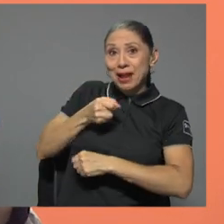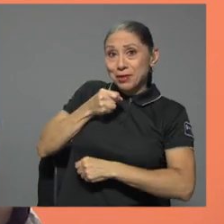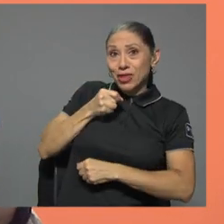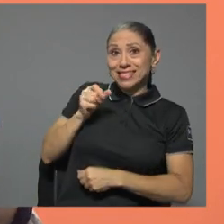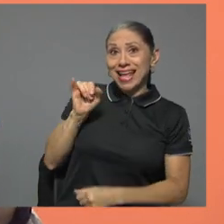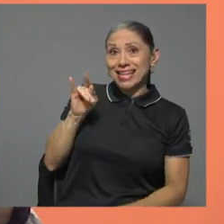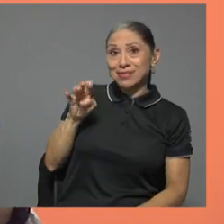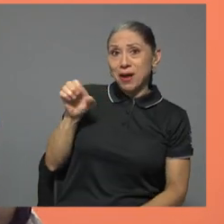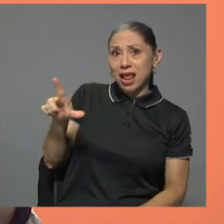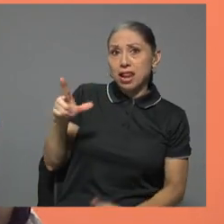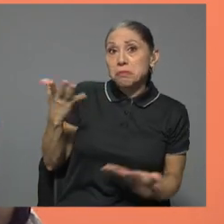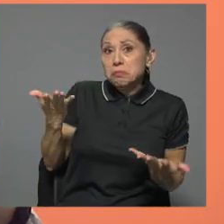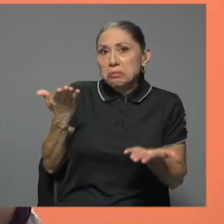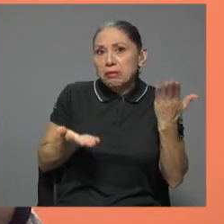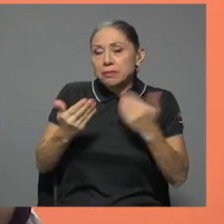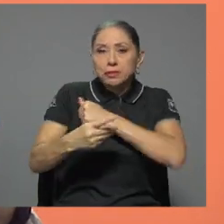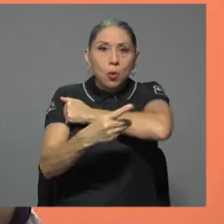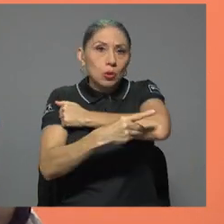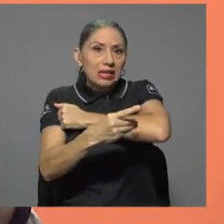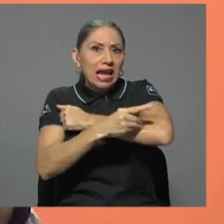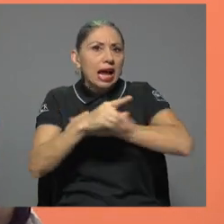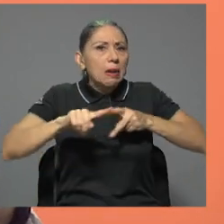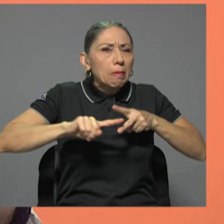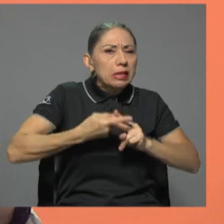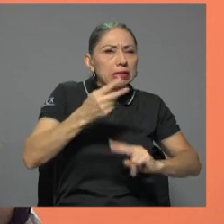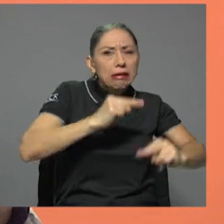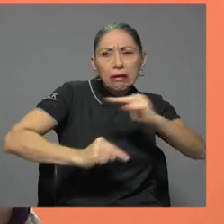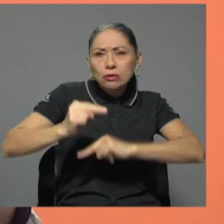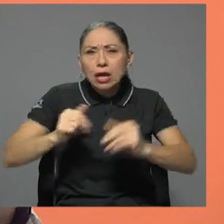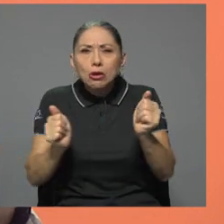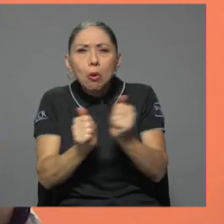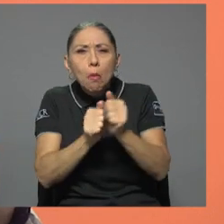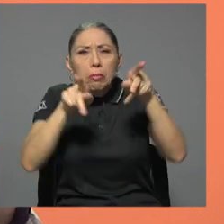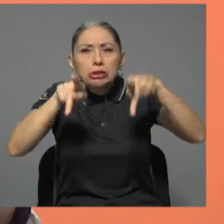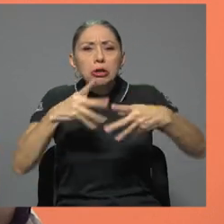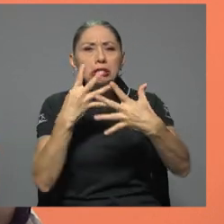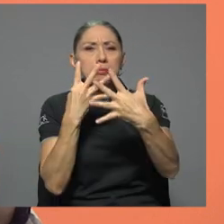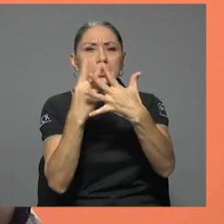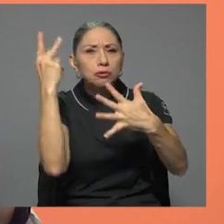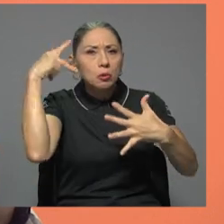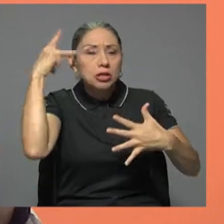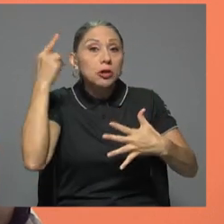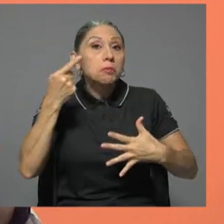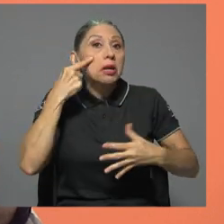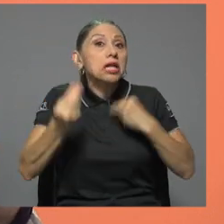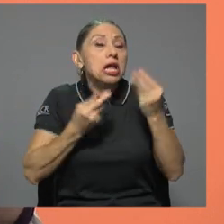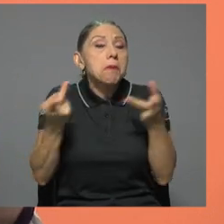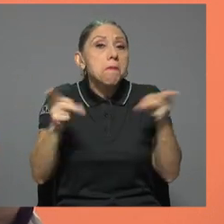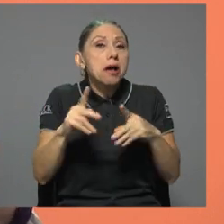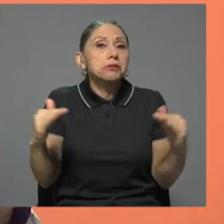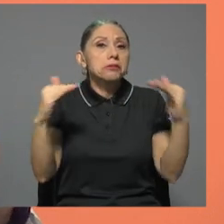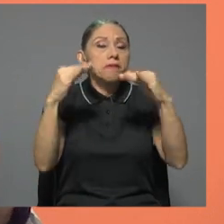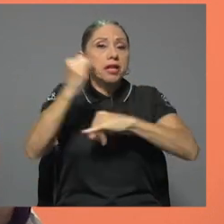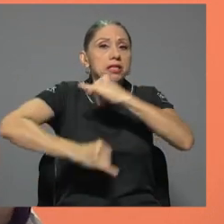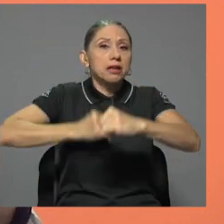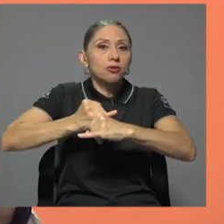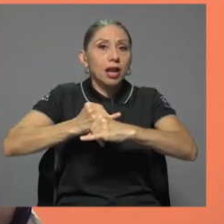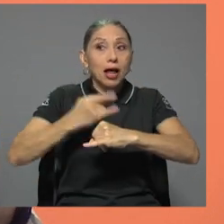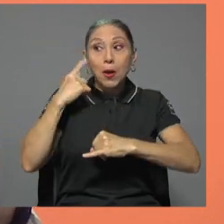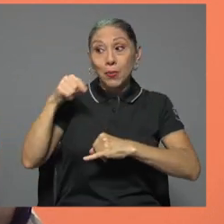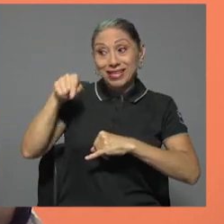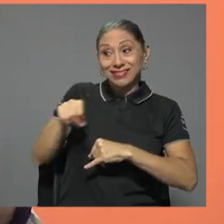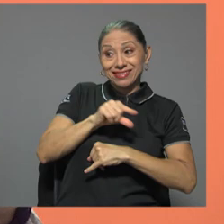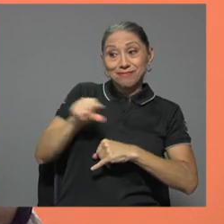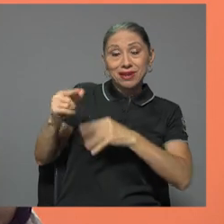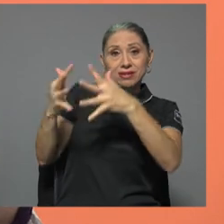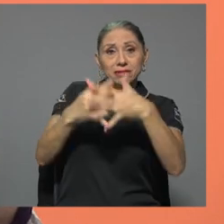ortega empezará a tal vez a negociar un poco con el tema de los presos políticos ver qué opciones tiene en el panorama internacional porque eeuu esta semana también